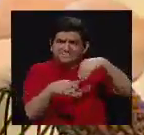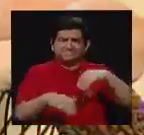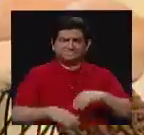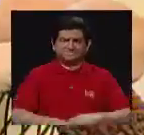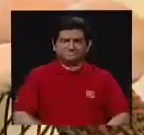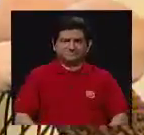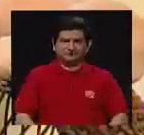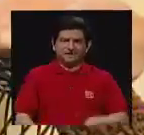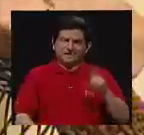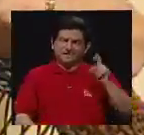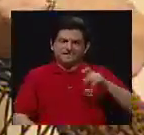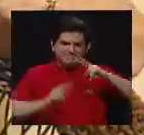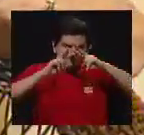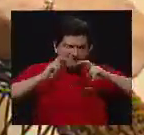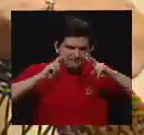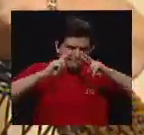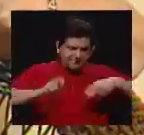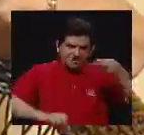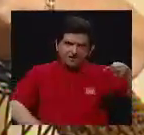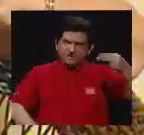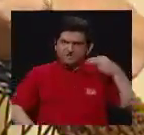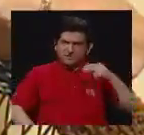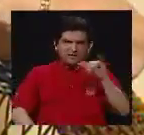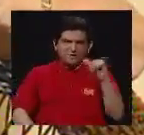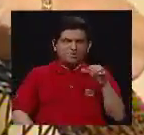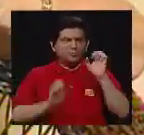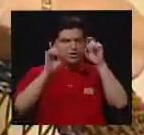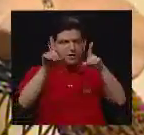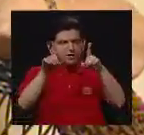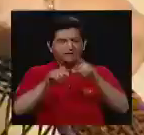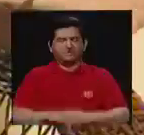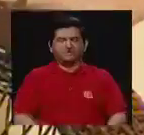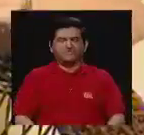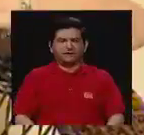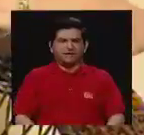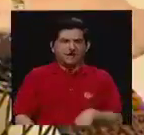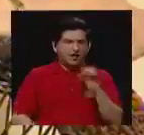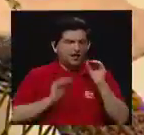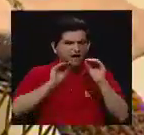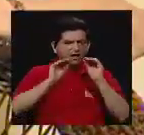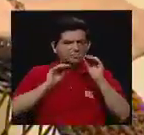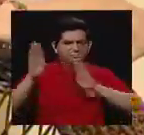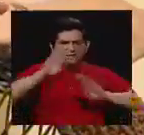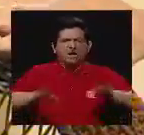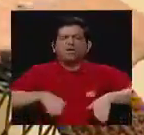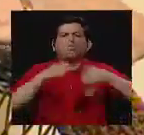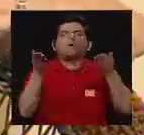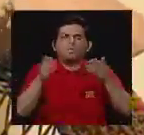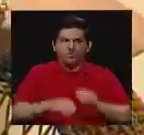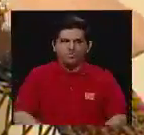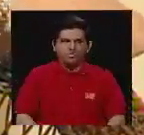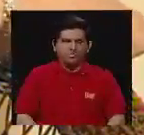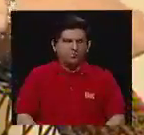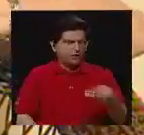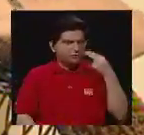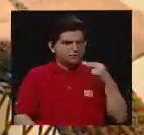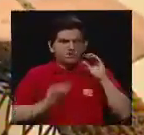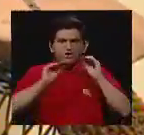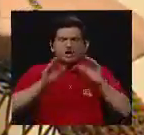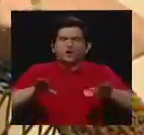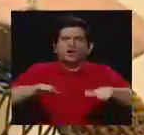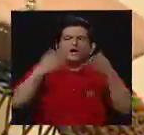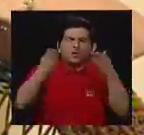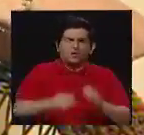entran en juego. Hay que analizar la historia, hay que analizar la educación, cómo se enseña la biología, cómo se enseña